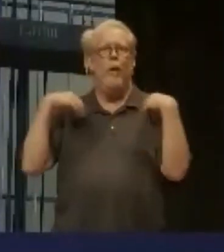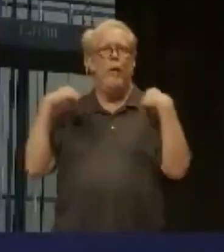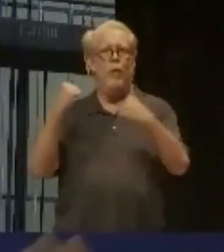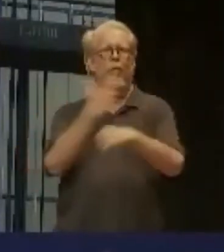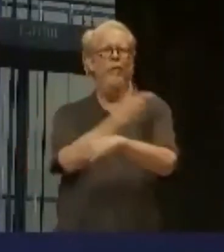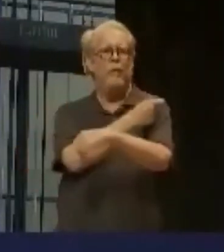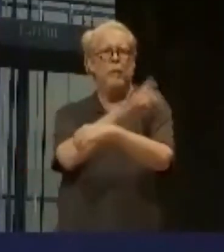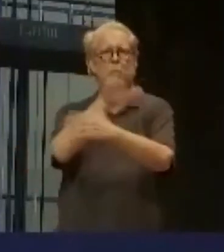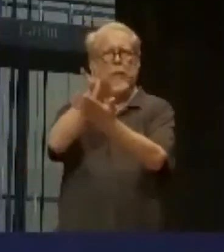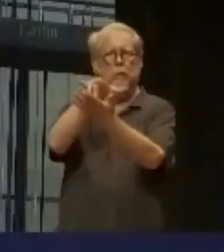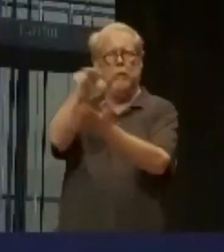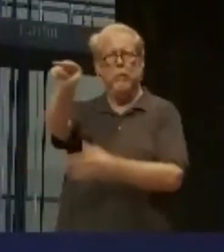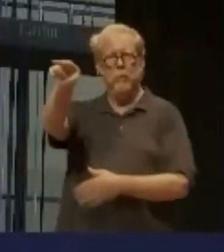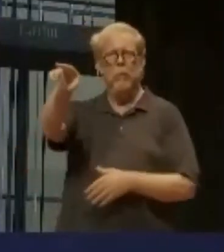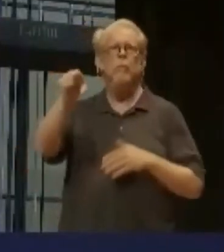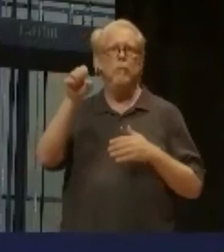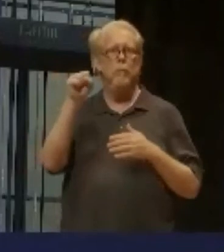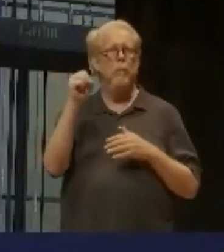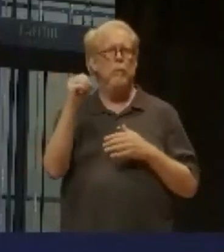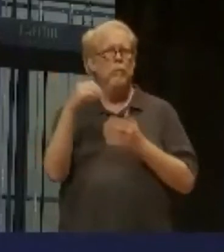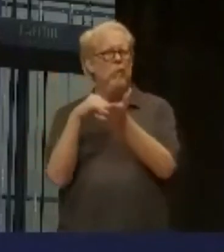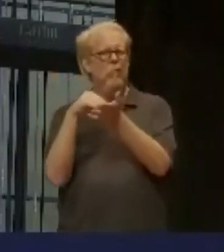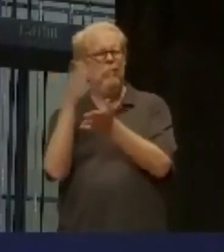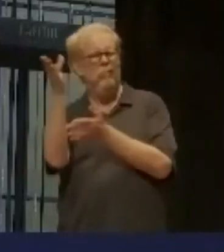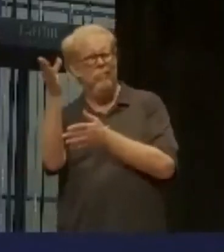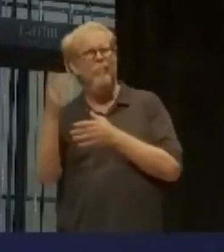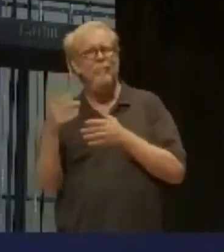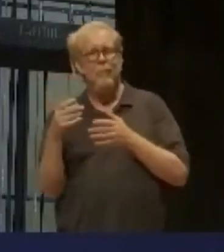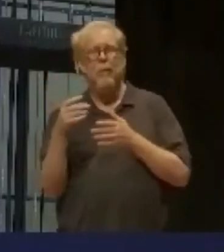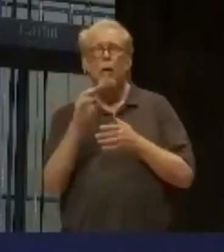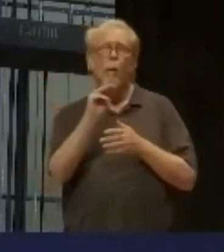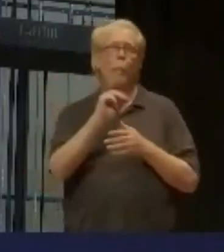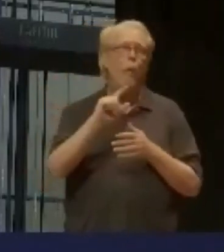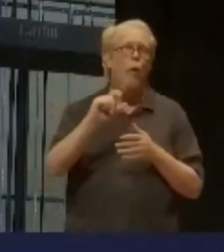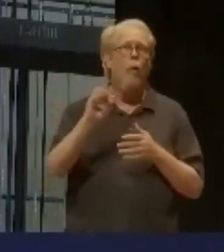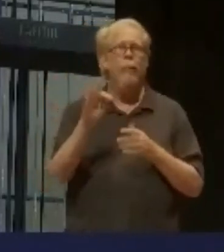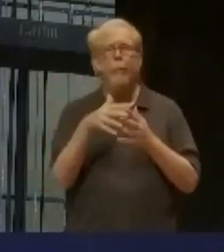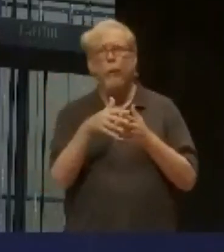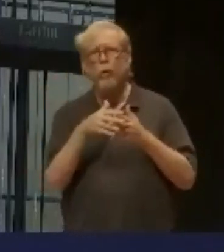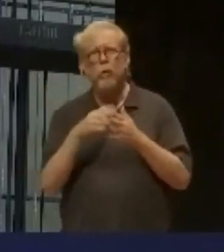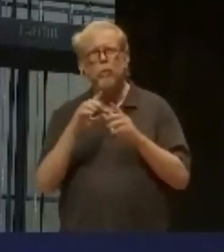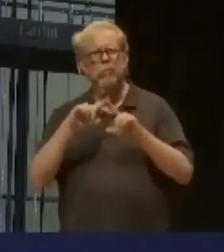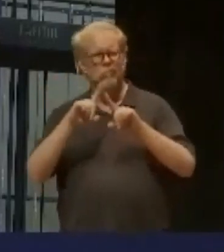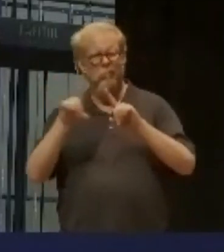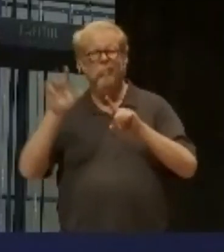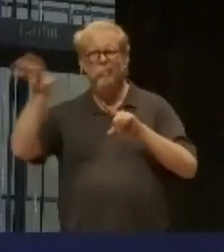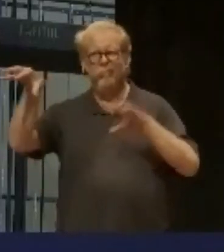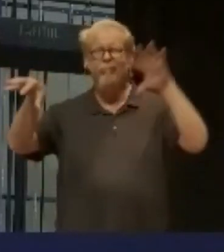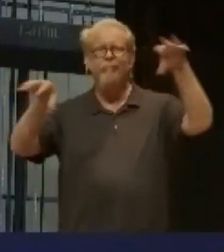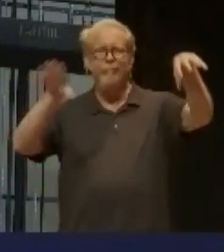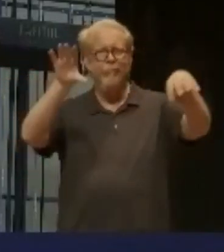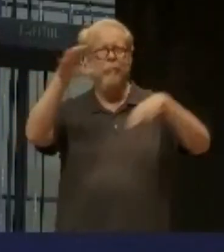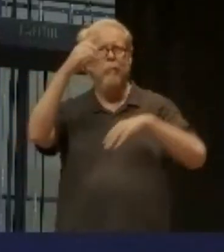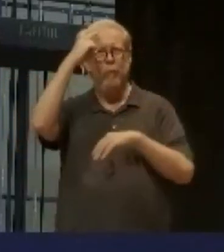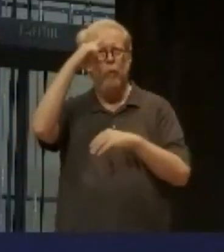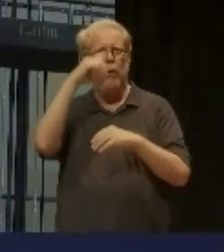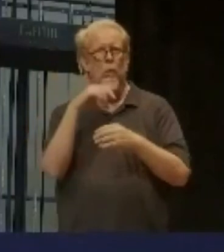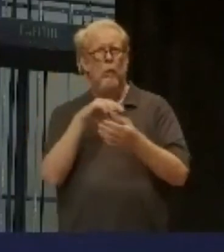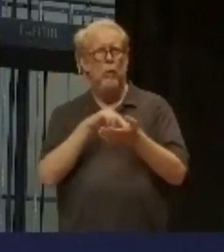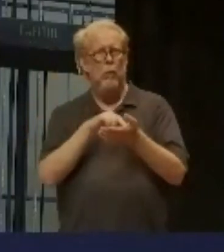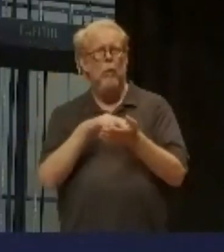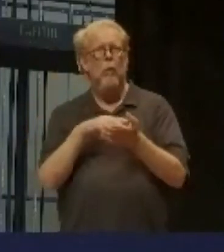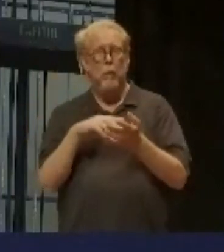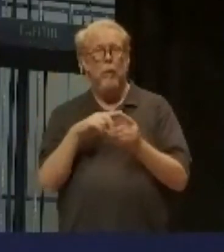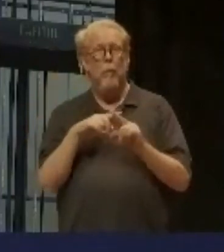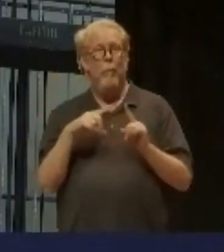For example, they have one at no serán en la escuela, sino que en un sitio del University Health o en un centro